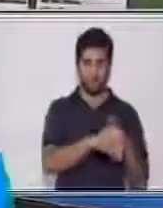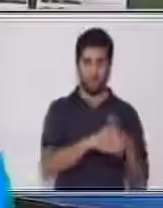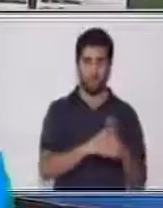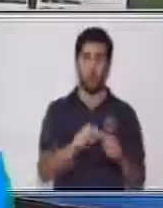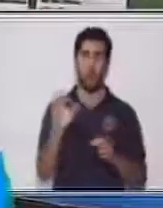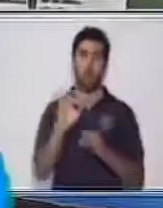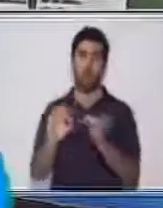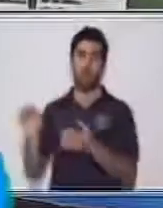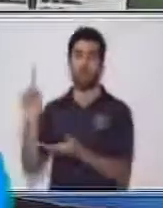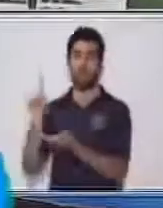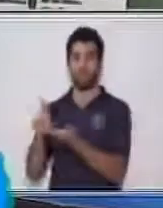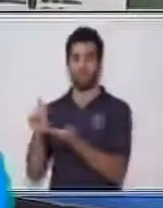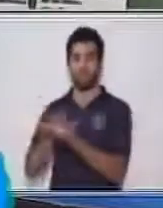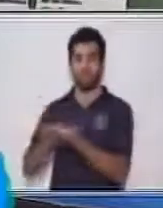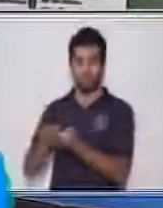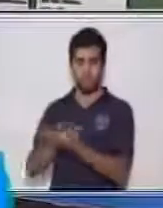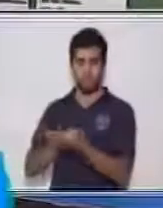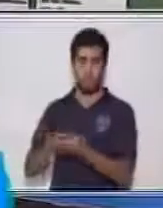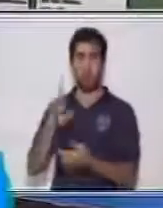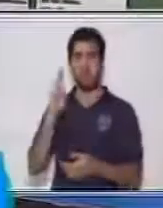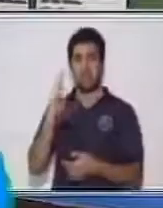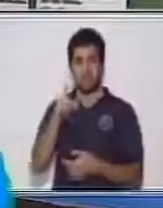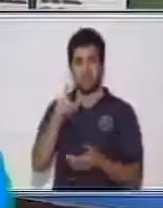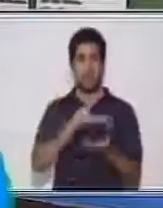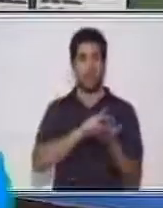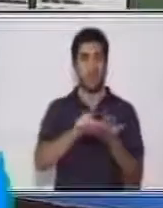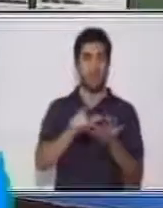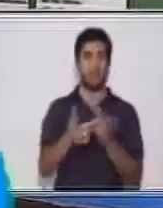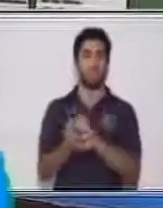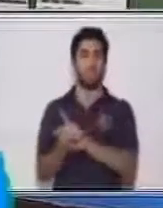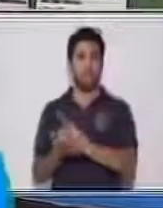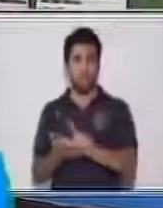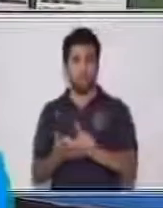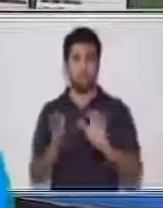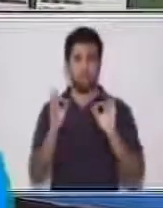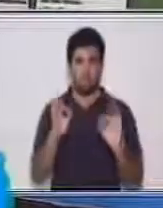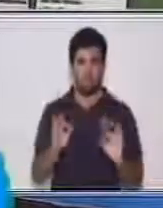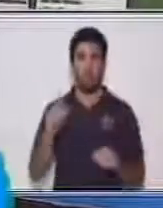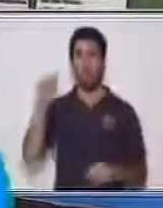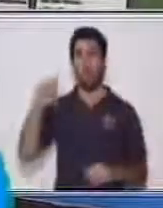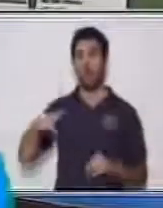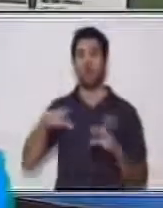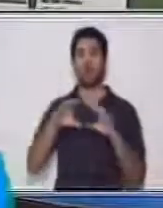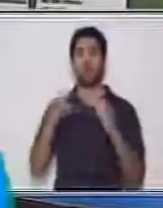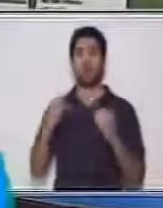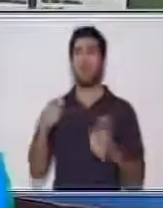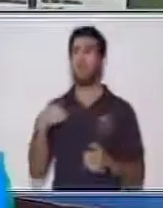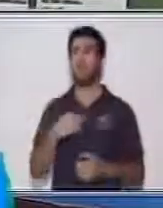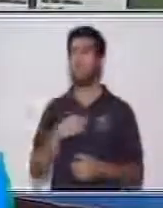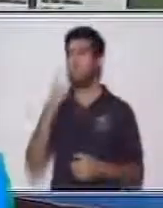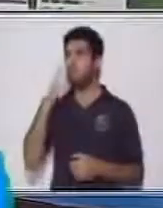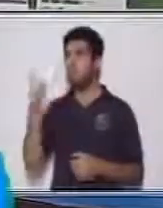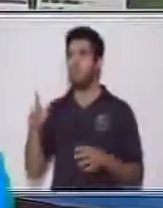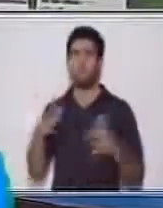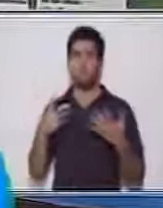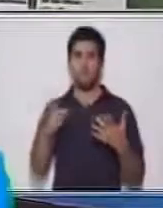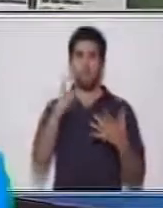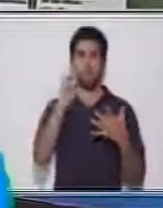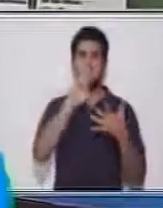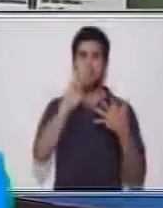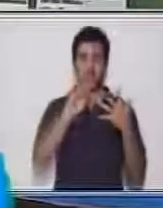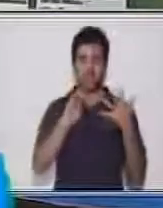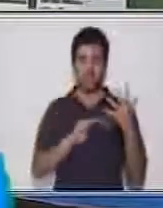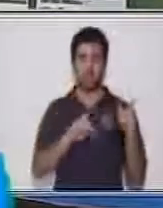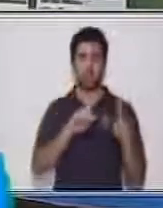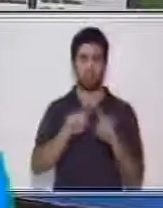Recuérdate que es muy importante tener tus manos limpias y tu área de trabajo también. Para la clase del día de hoy vamos a necesitar varios materiales.